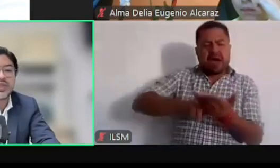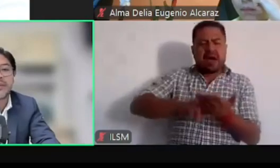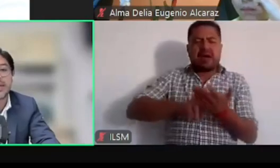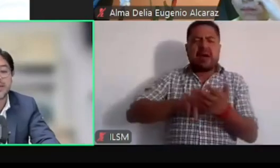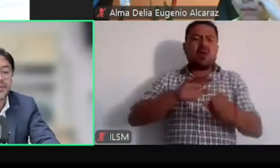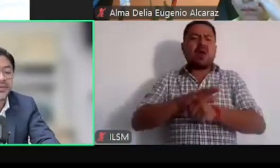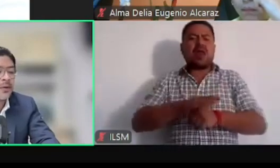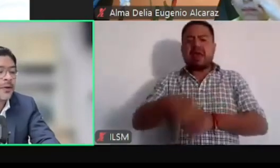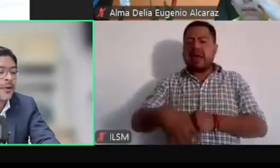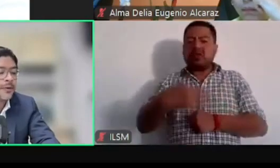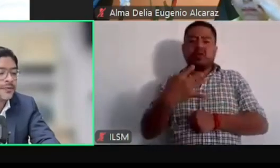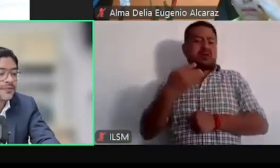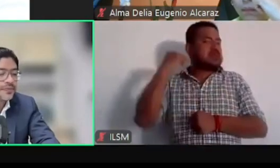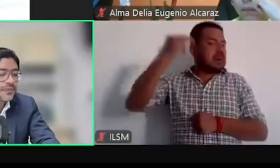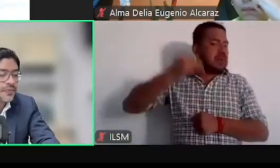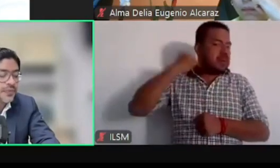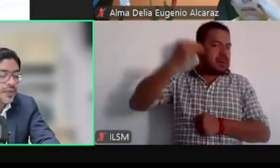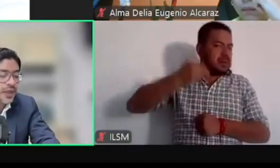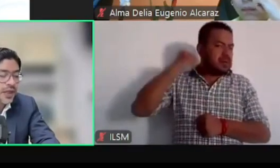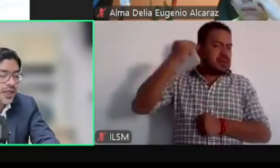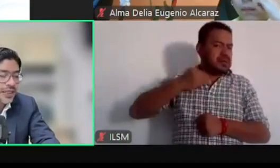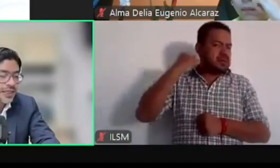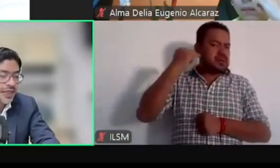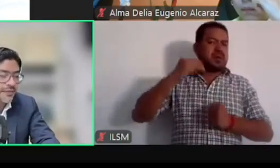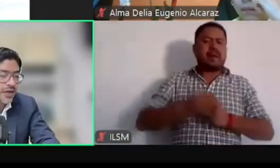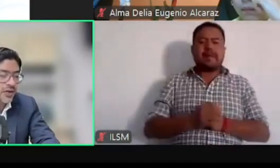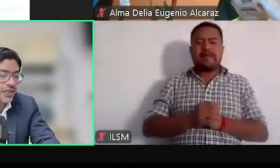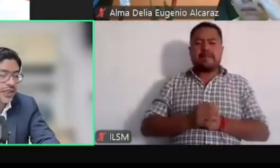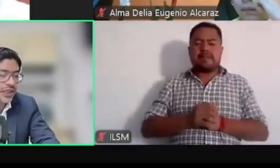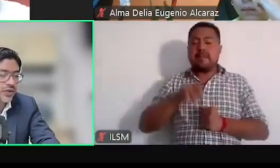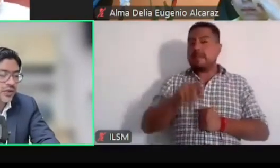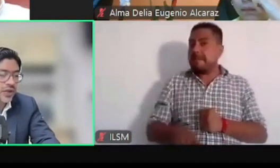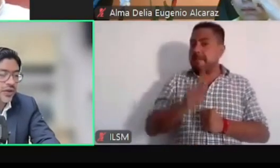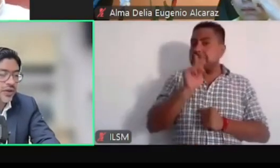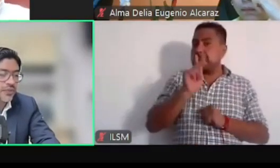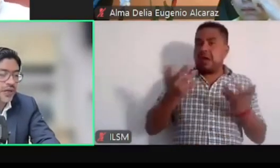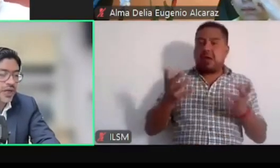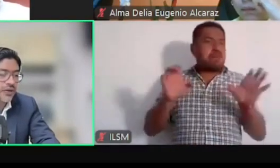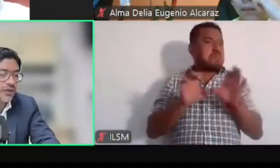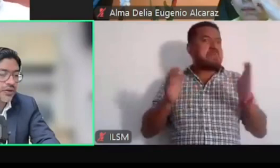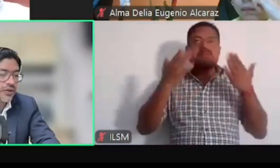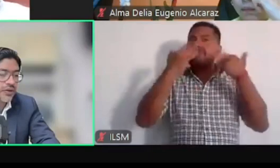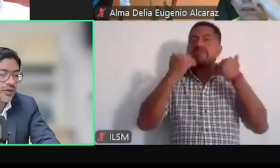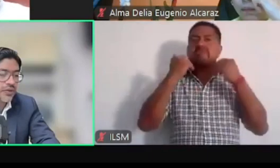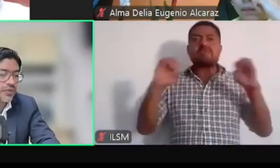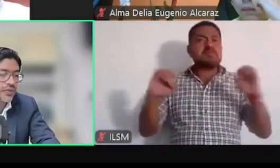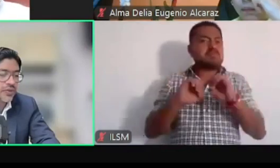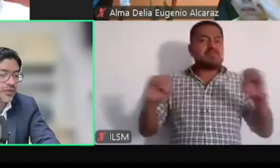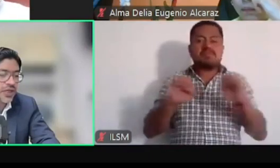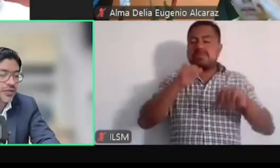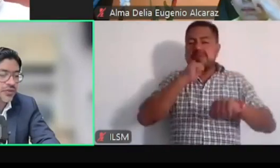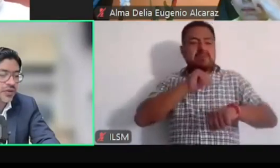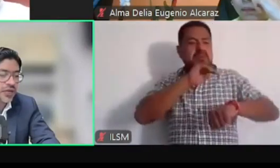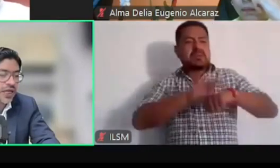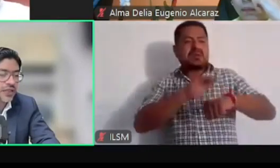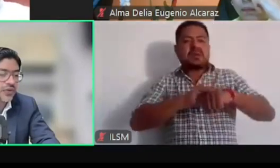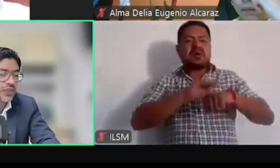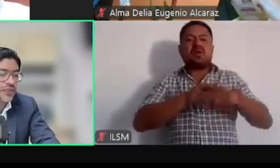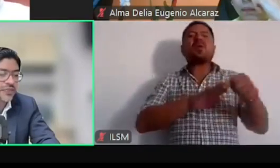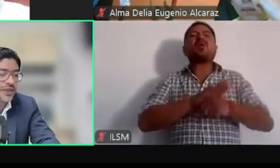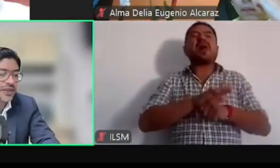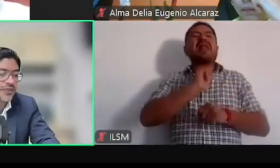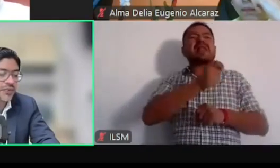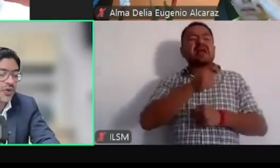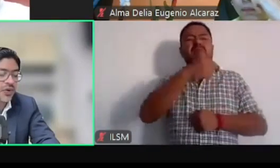14 de marzo sin embargo no se en el acuerdo impugnado de la notificación por Estados de